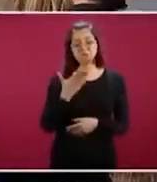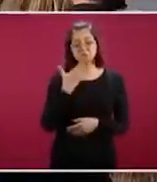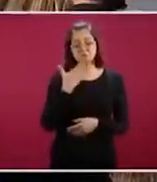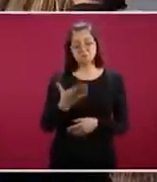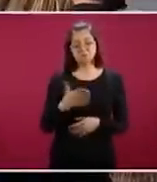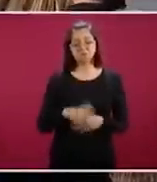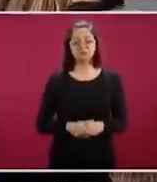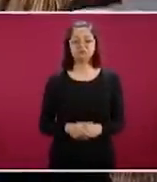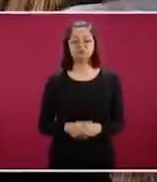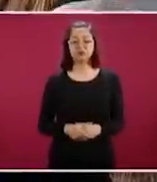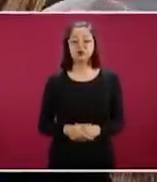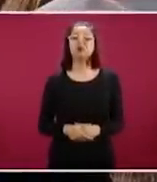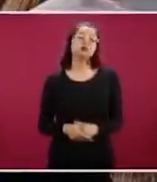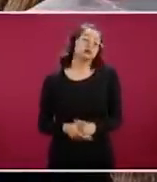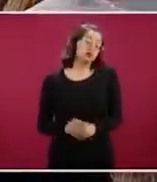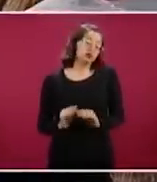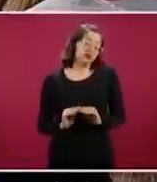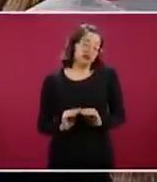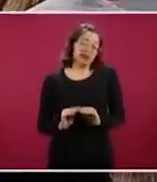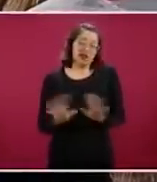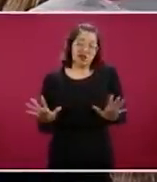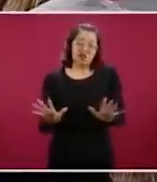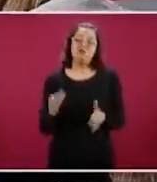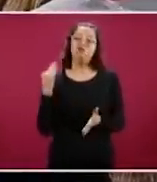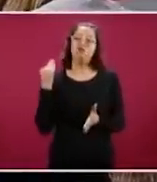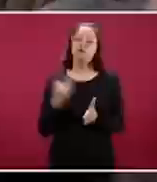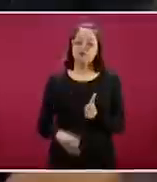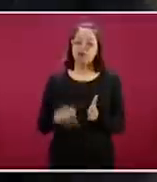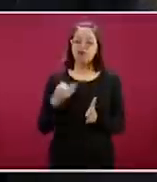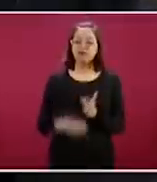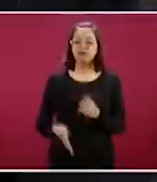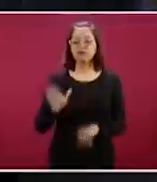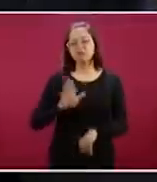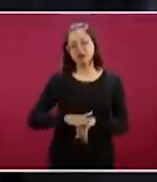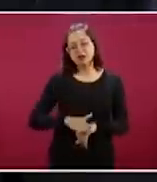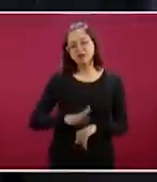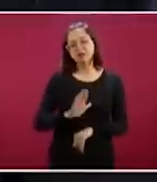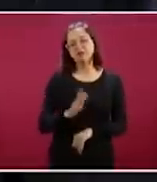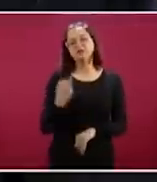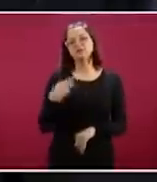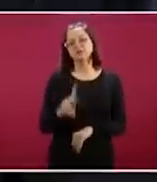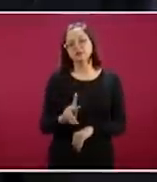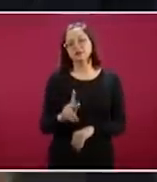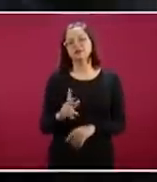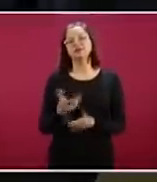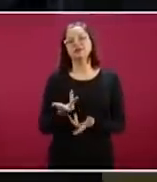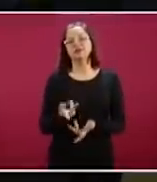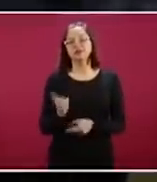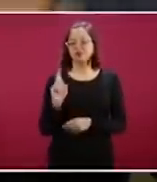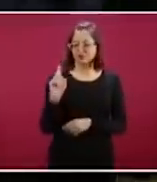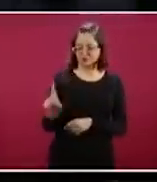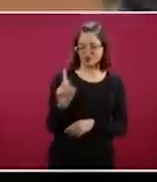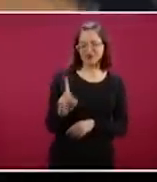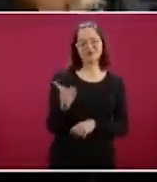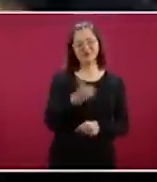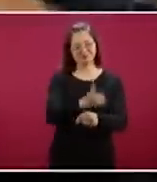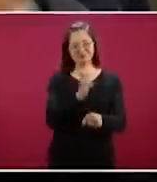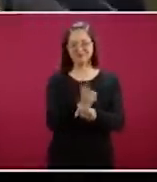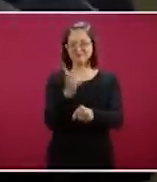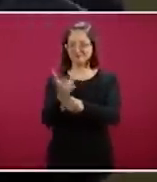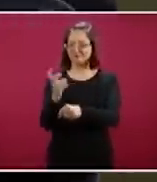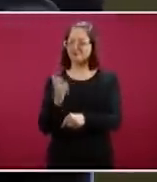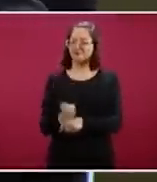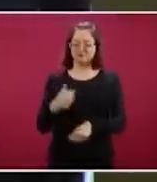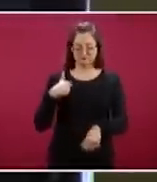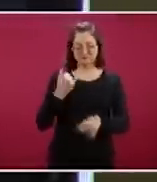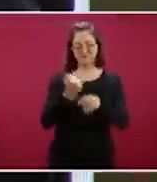todavía hay asignaturas pendientes, ¿sí? Pero les invito el domingo, porque hoy vamos a